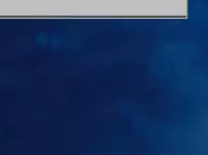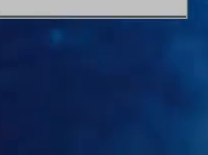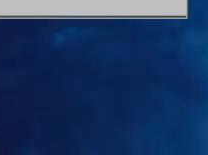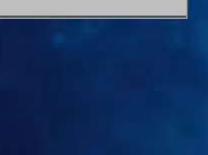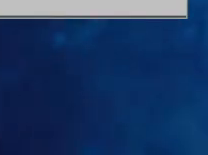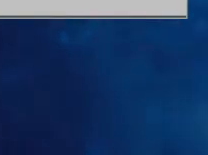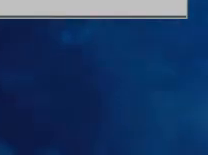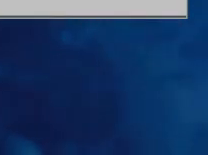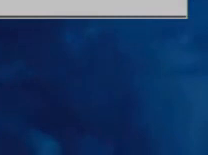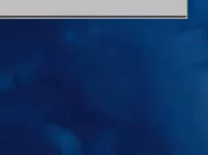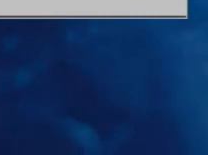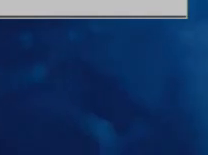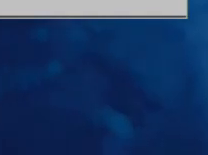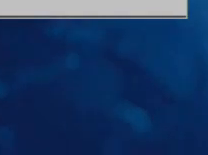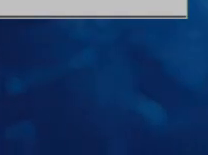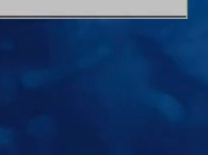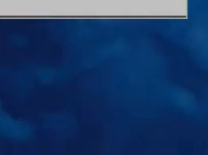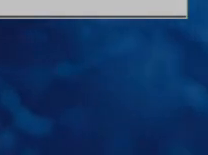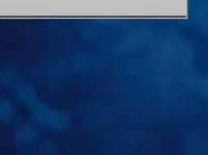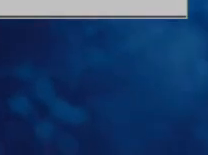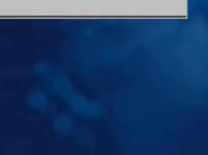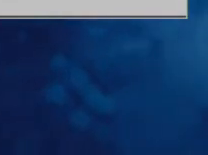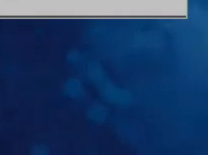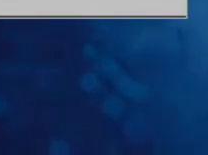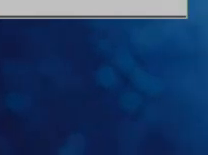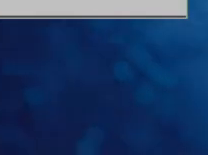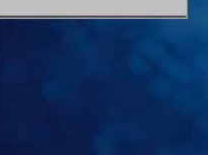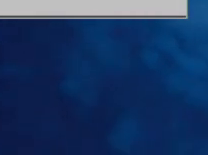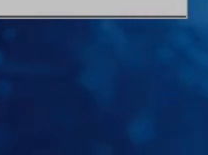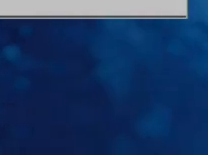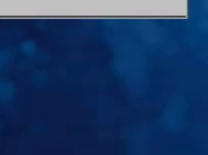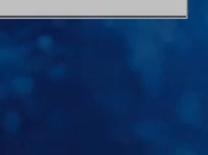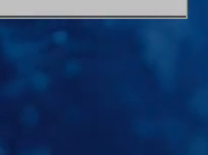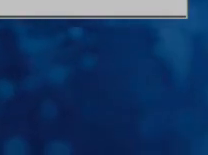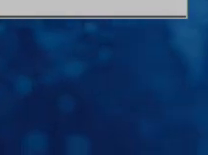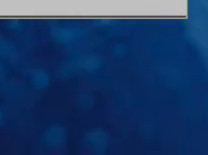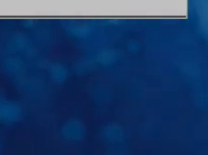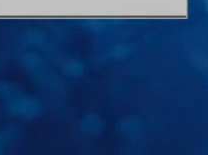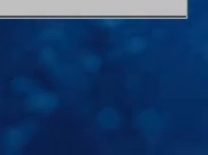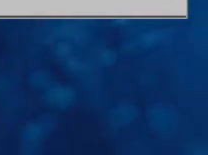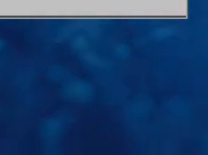bueno, ya creo que he explicado los principales de ellos.